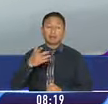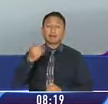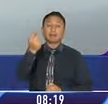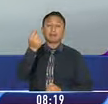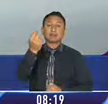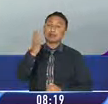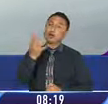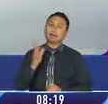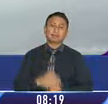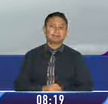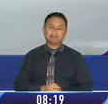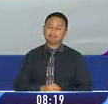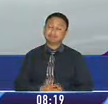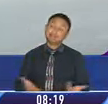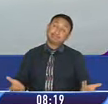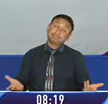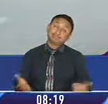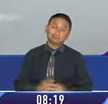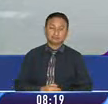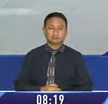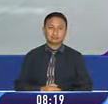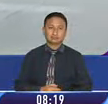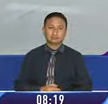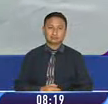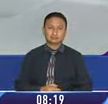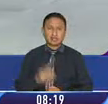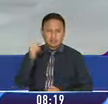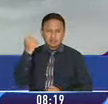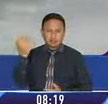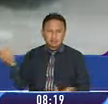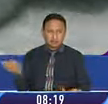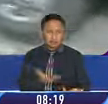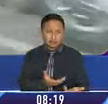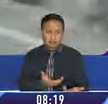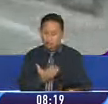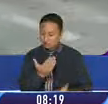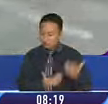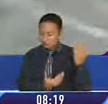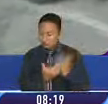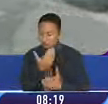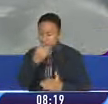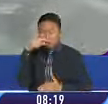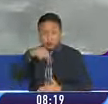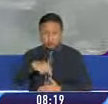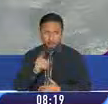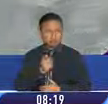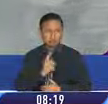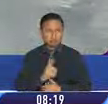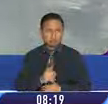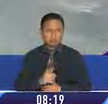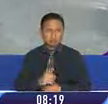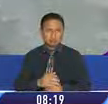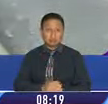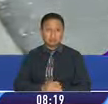presupuesto. Entonces, ellos nos dan a entender como que es una obra nueva. No, esto no es una obra nueva. Esta es una emergencia